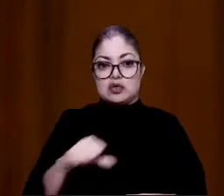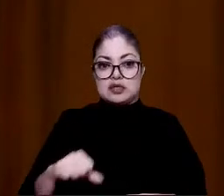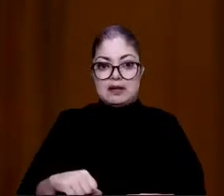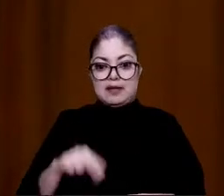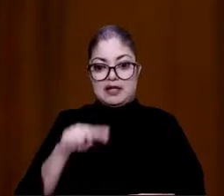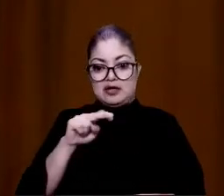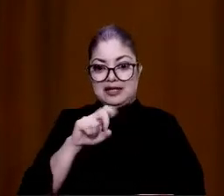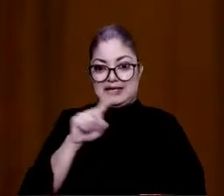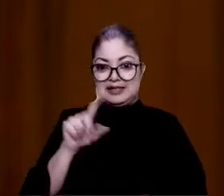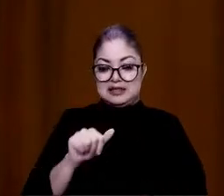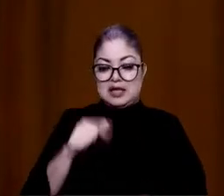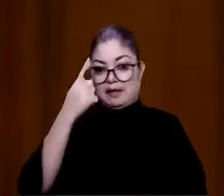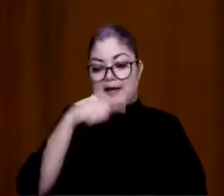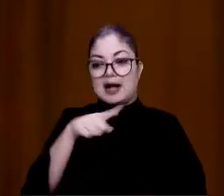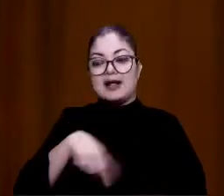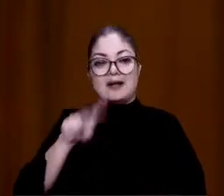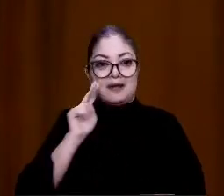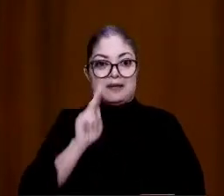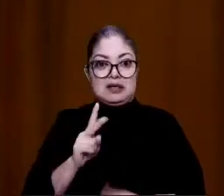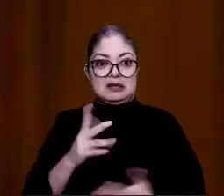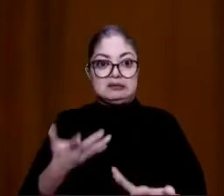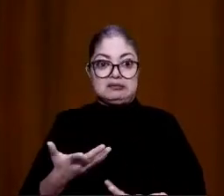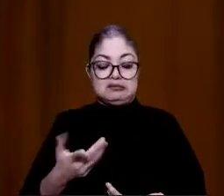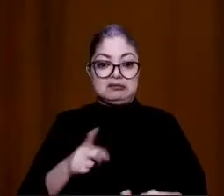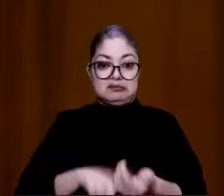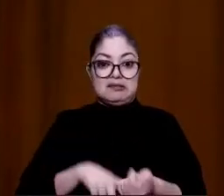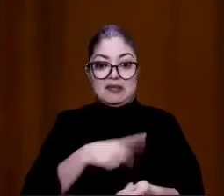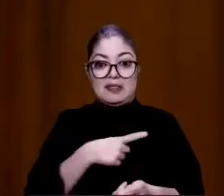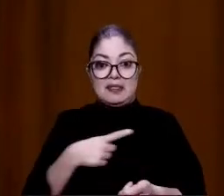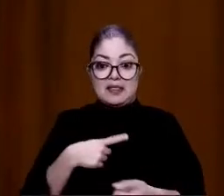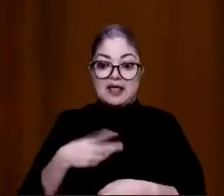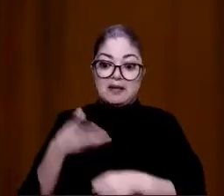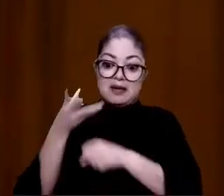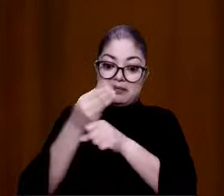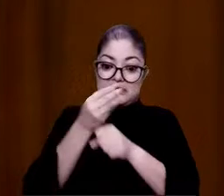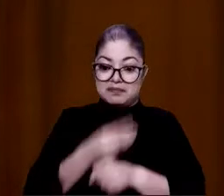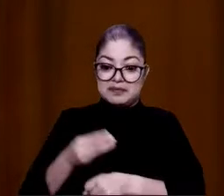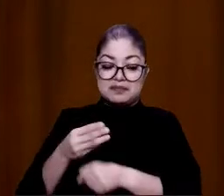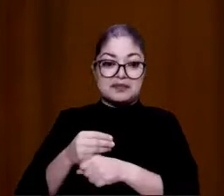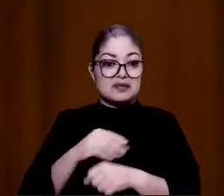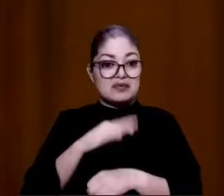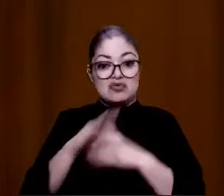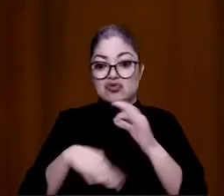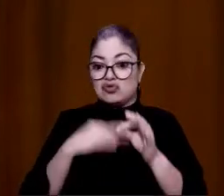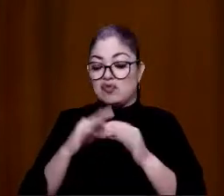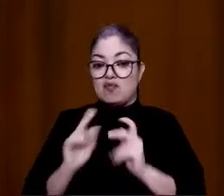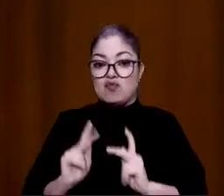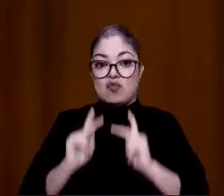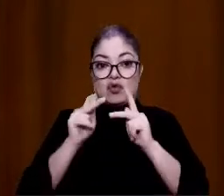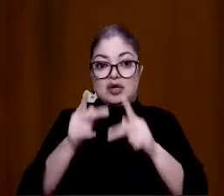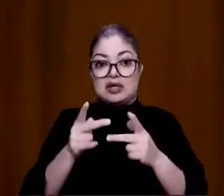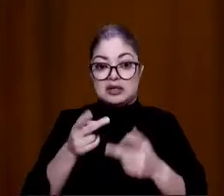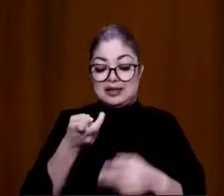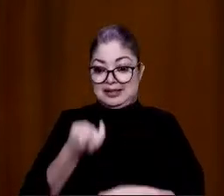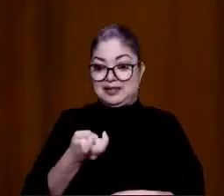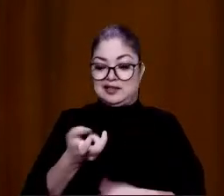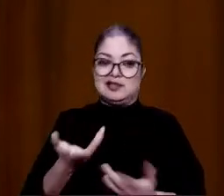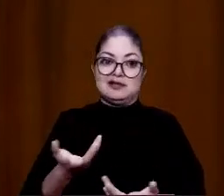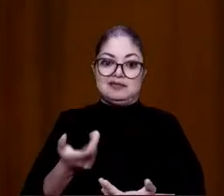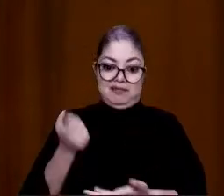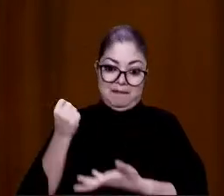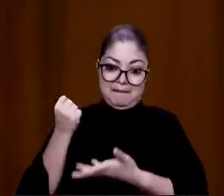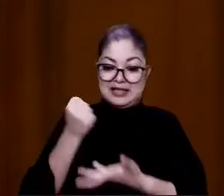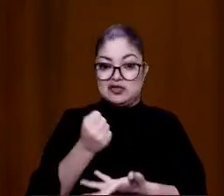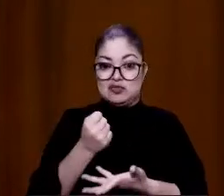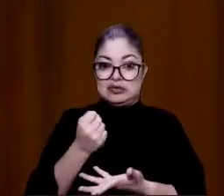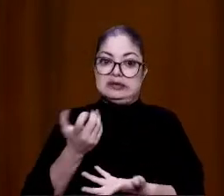qué es lo que tenemos que hacer. Es un monto considerable porque hay que reponer totalmente el puente. Y en un escenario de emergencia presupuestal, pues